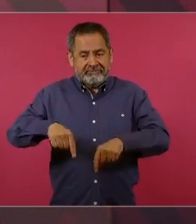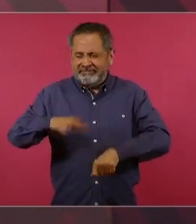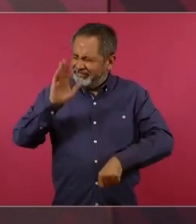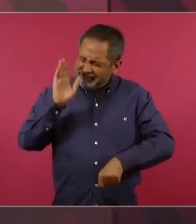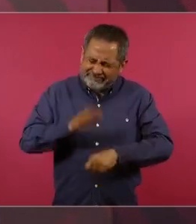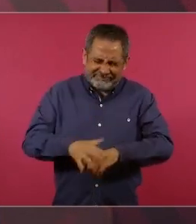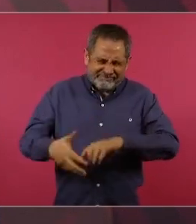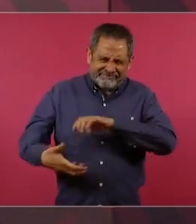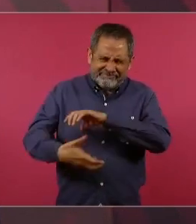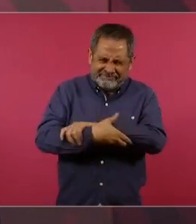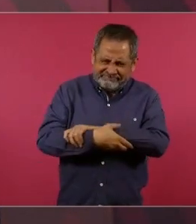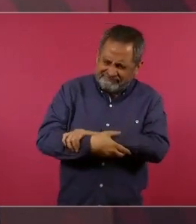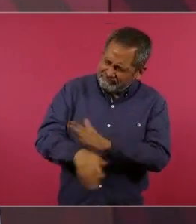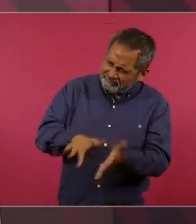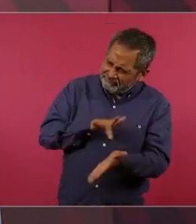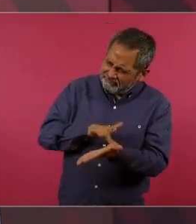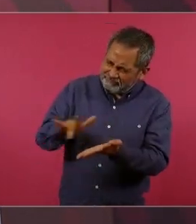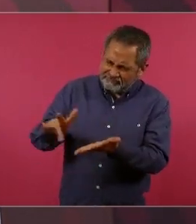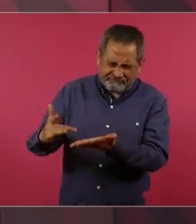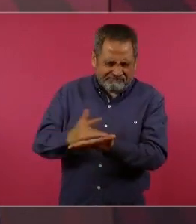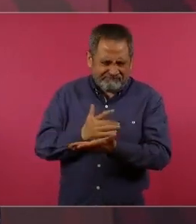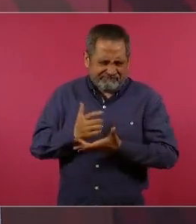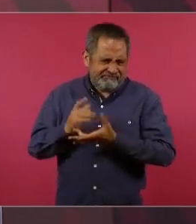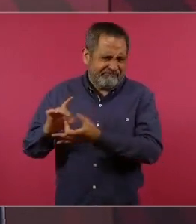solidaridad. Parece